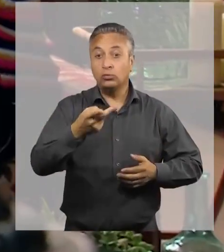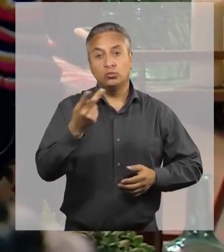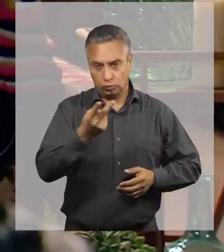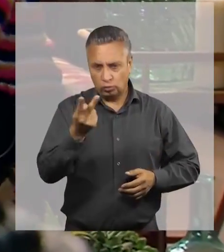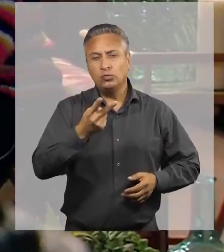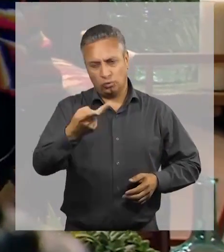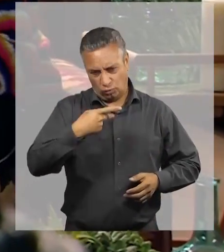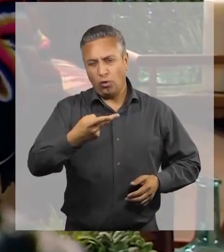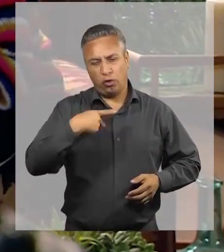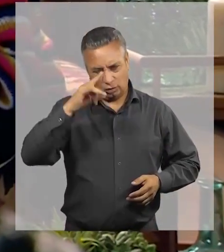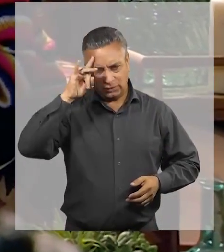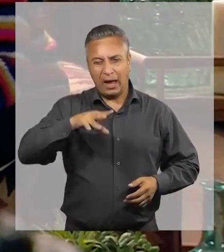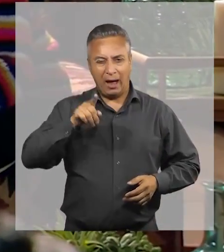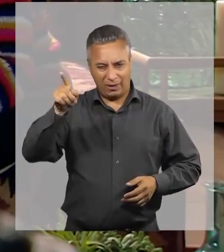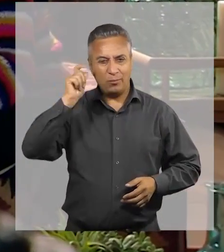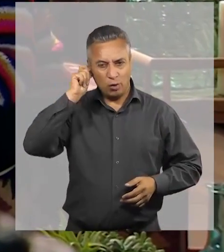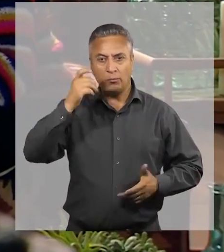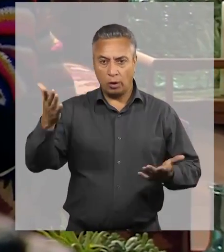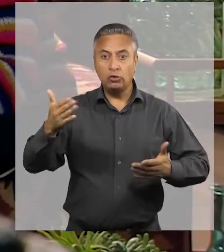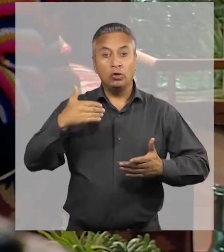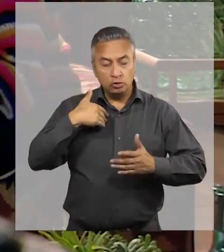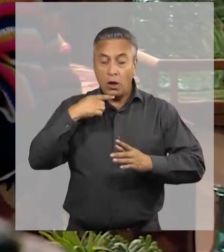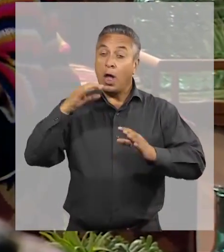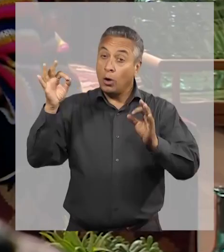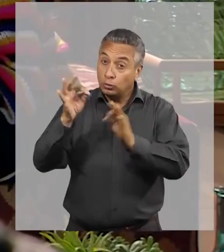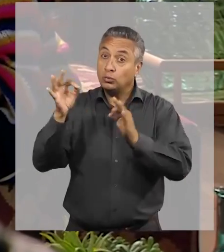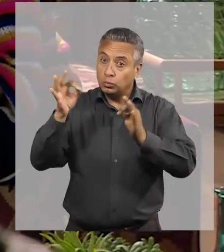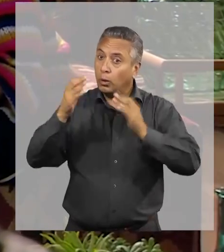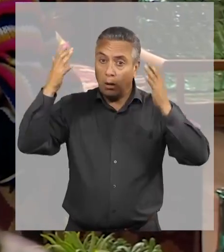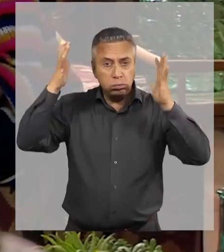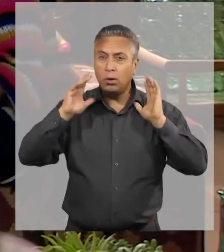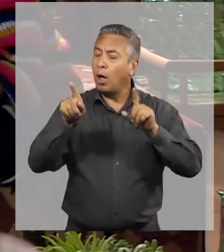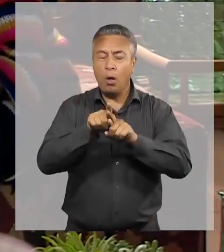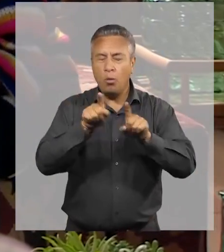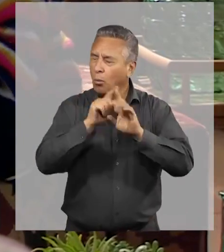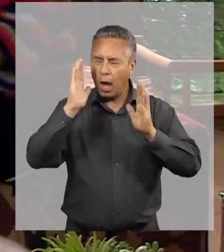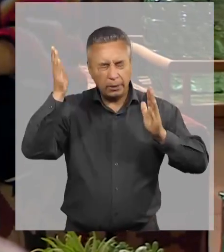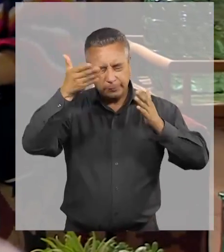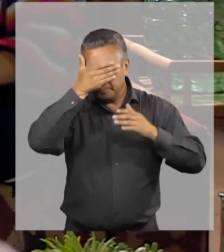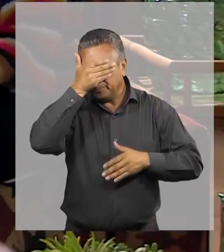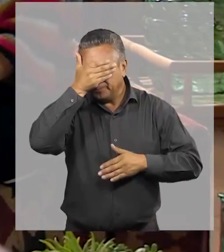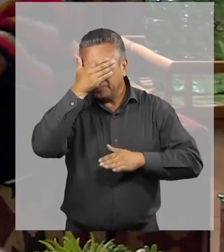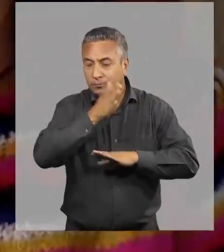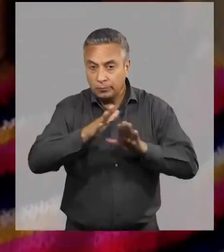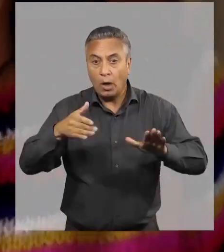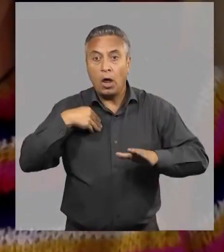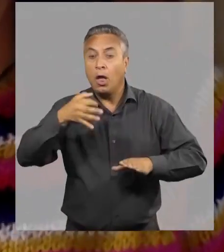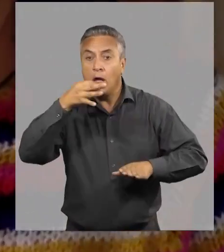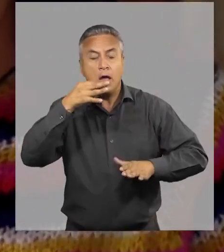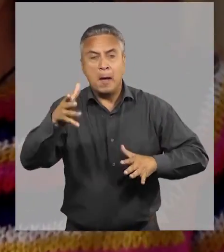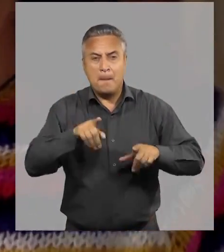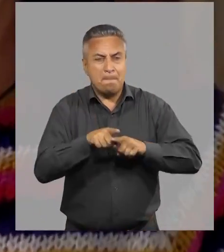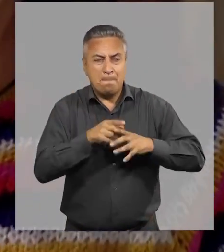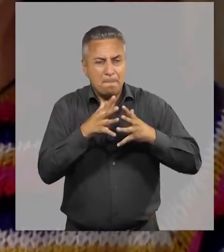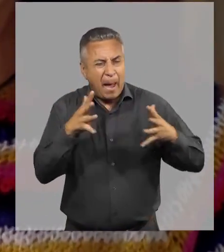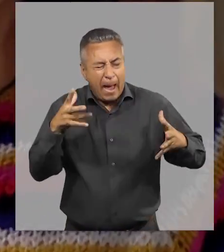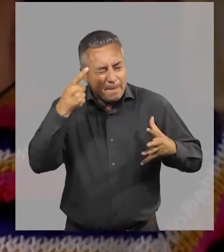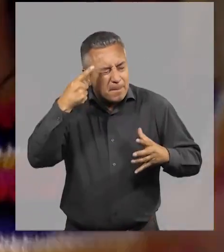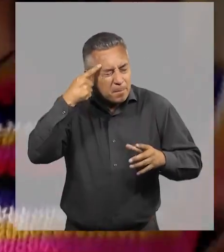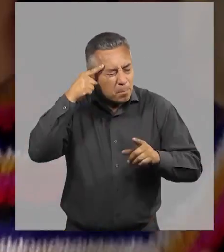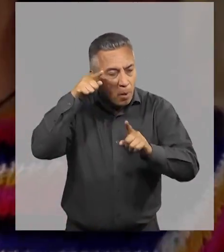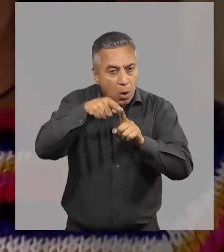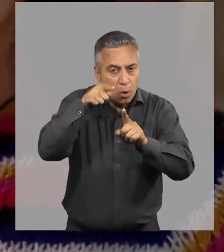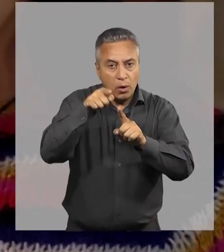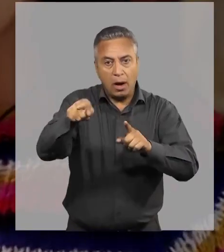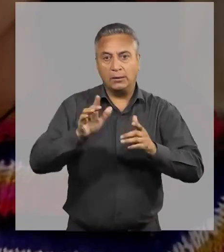ver, Pachi, mira, las dos sabemos cómo es esta mina. Yo he aconsejado al Simón miles de veces, pero está como ciego, como que cada vez que le hablo se